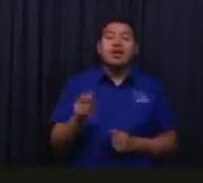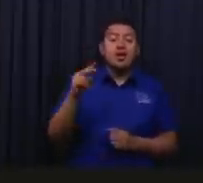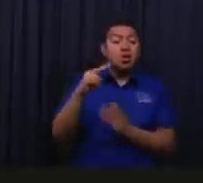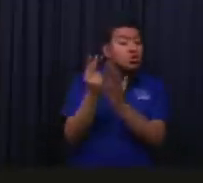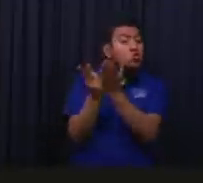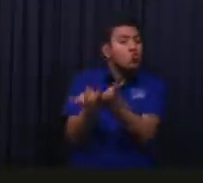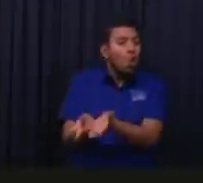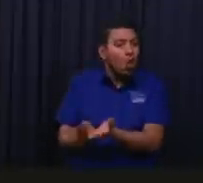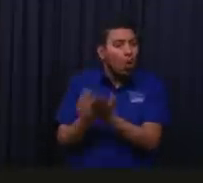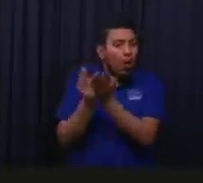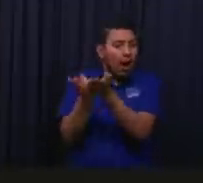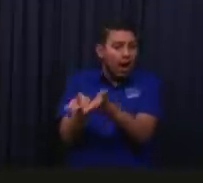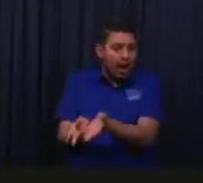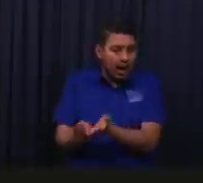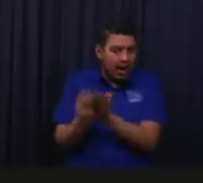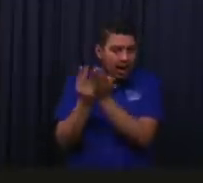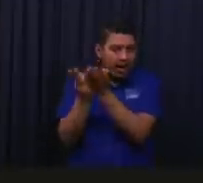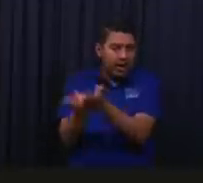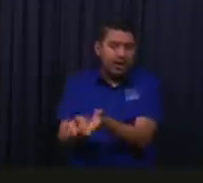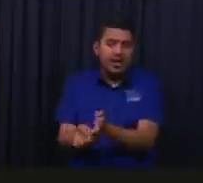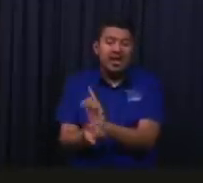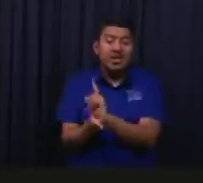dejó de ser un Adán,